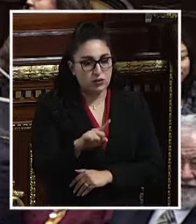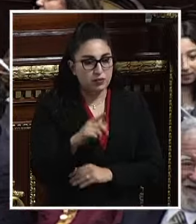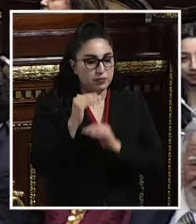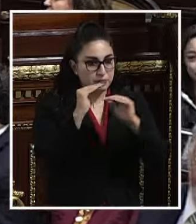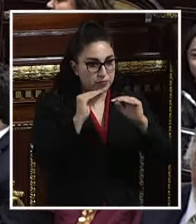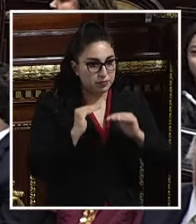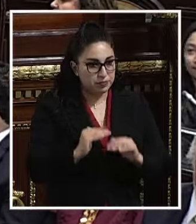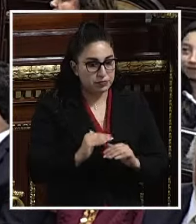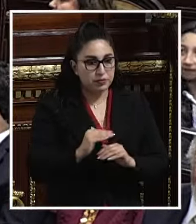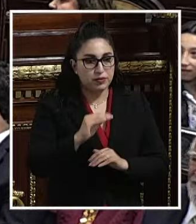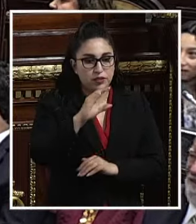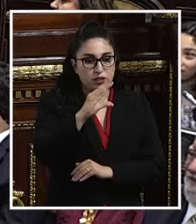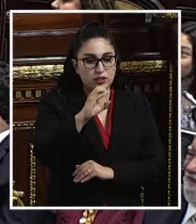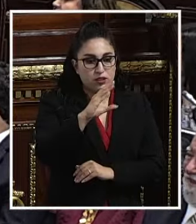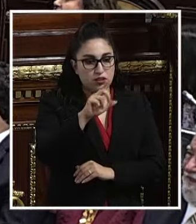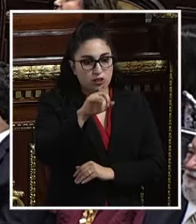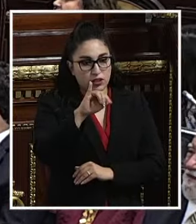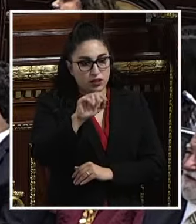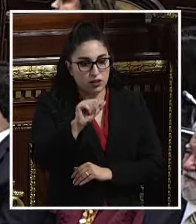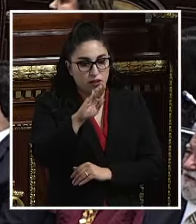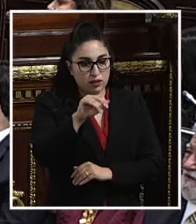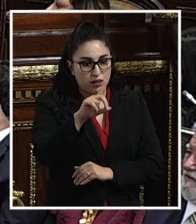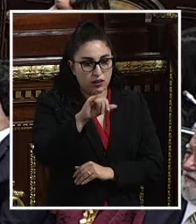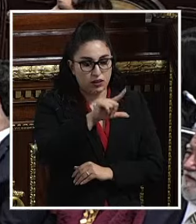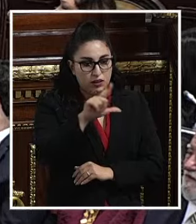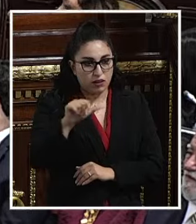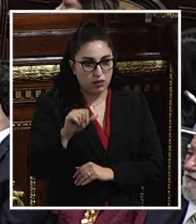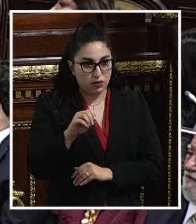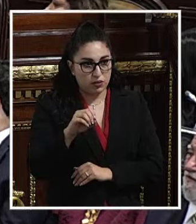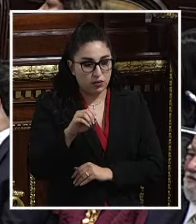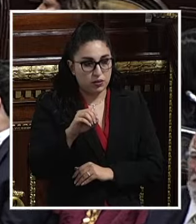Buenos días, Cecilia Vadillo Obregón, presente.